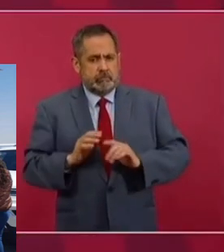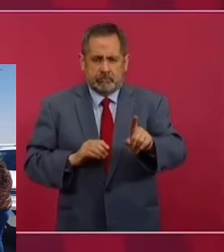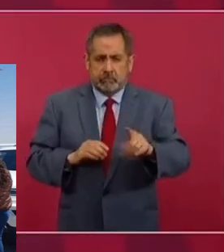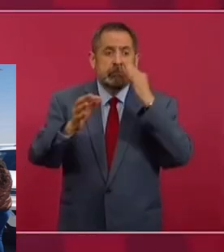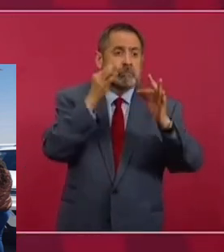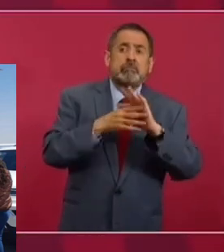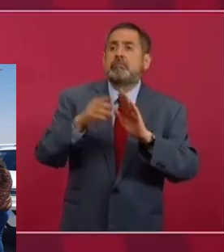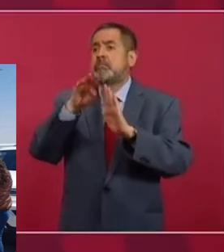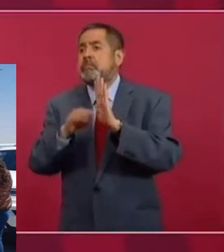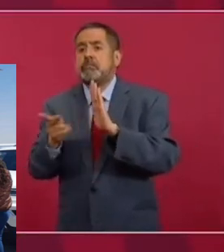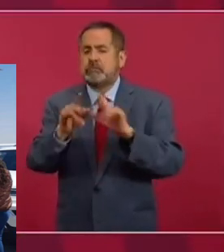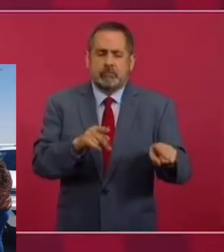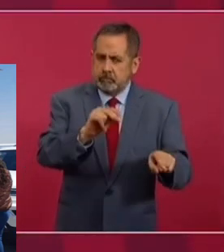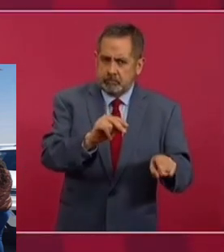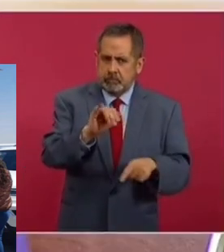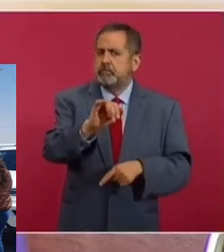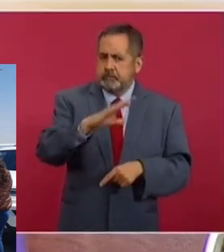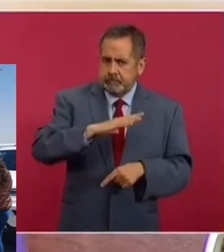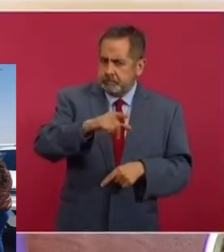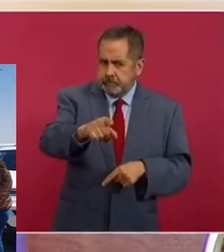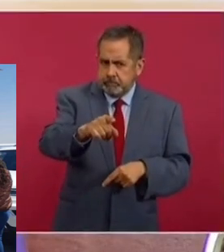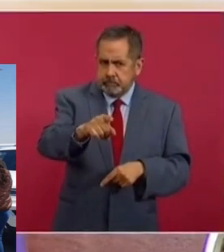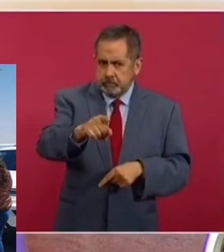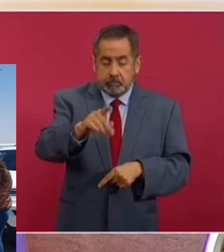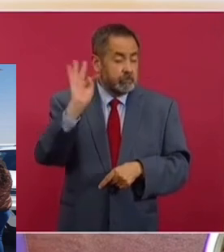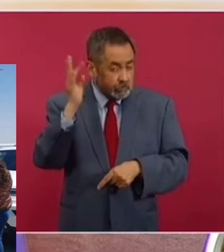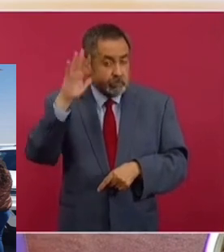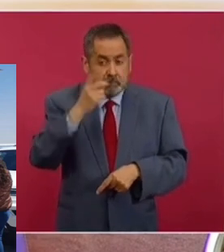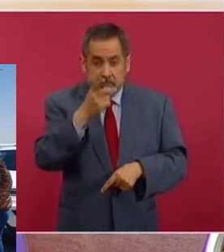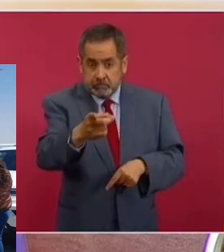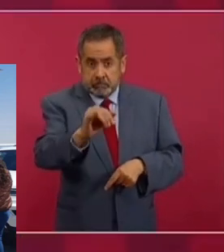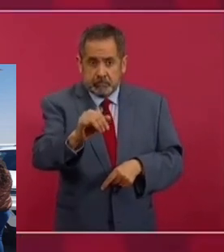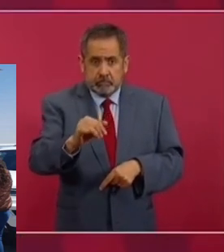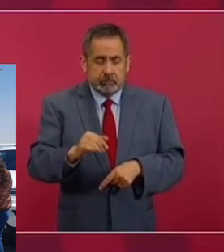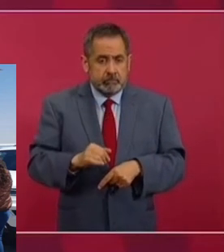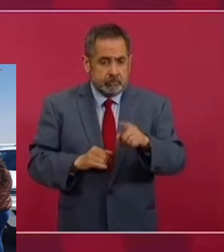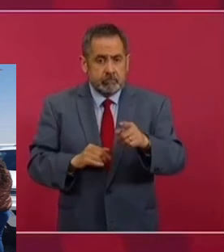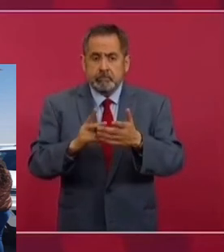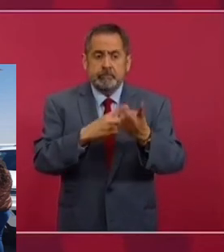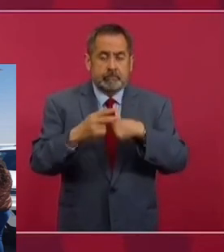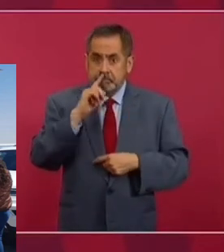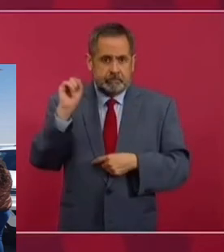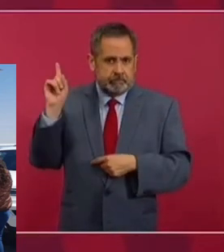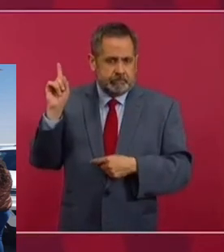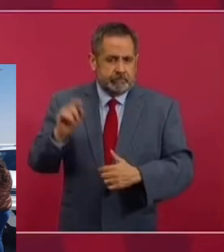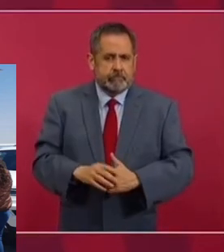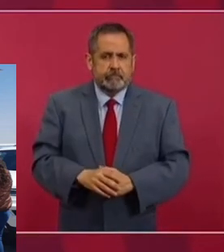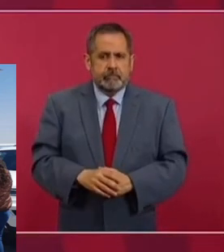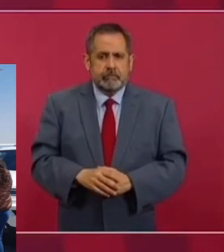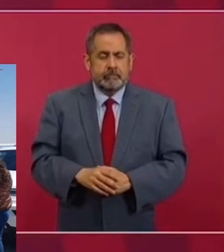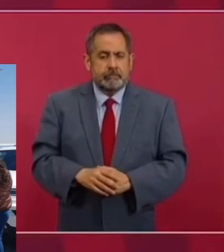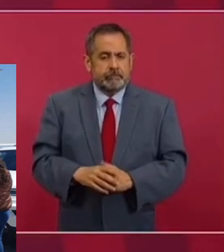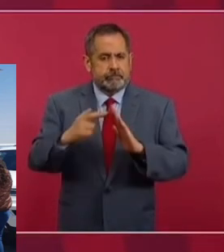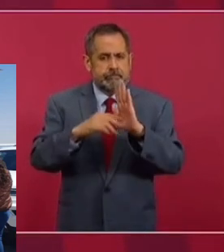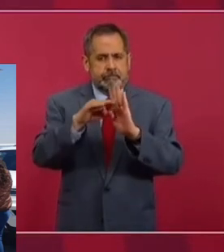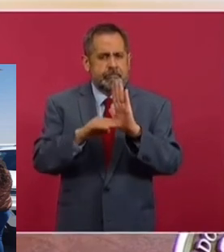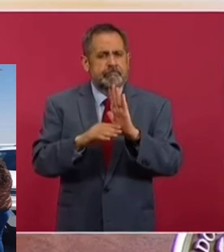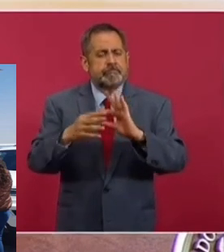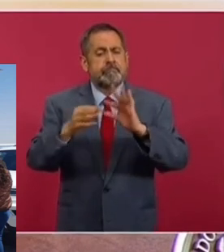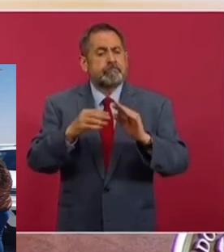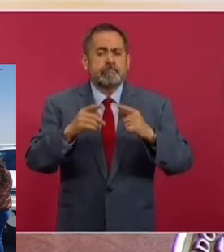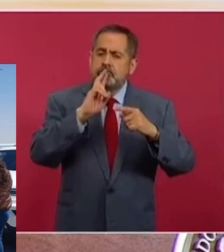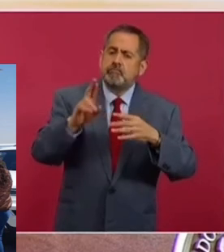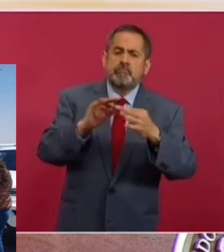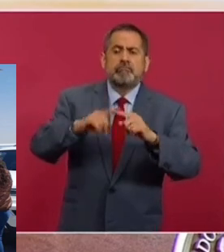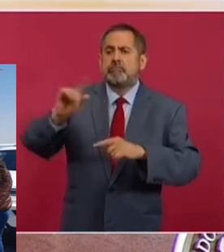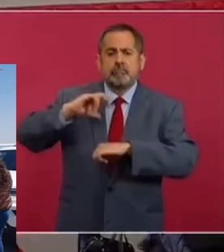la revocación. Y si fuese como tú lo planteas, lo tiene, ahora sí que regresando a la norma, lo tiene que